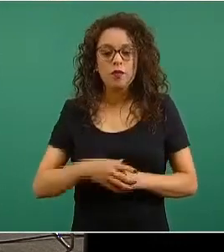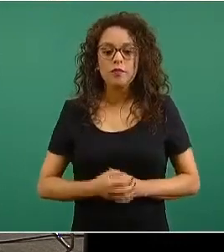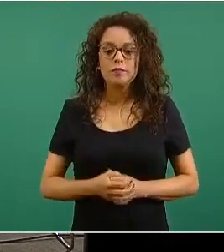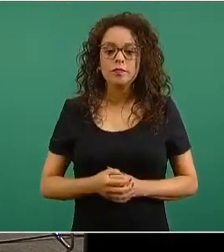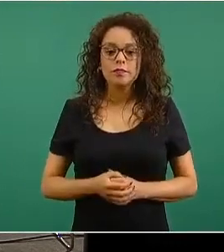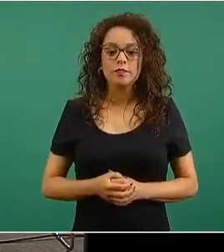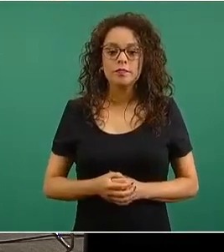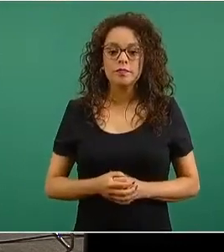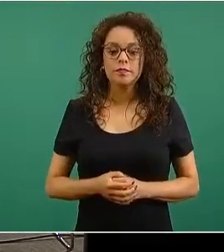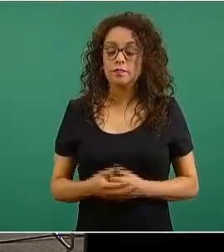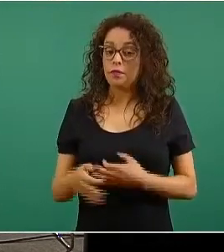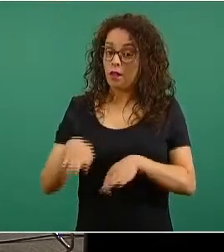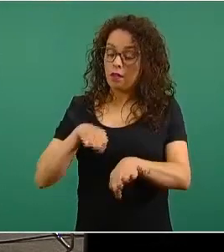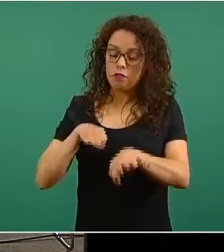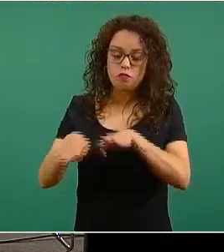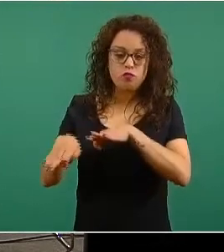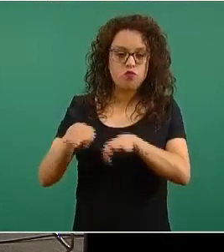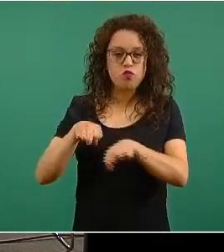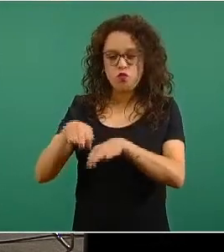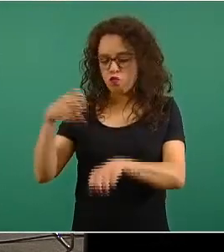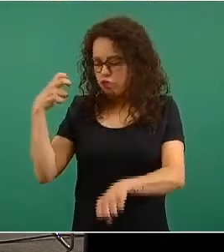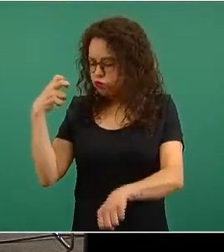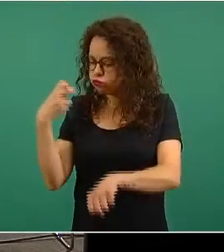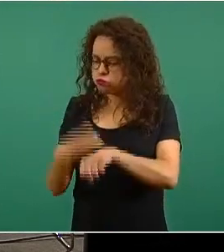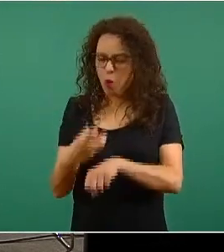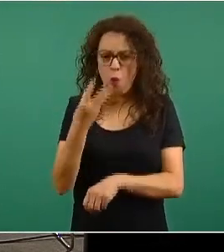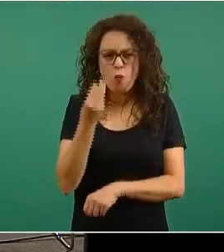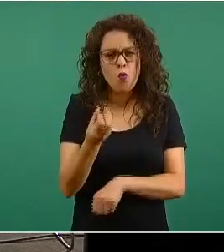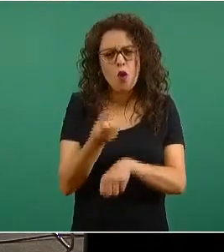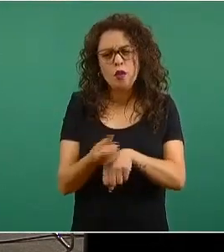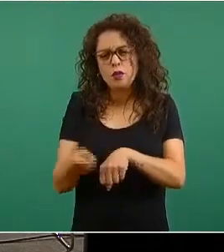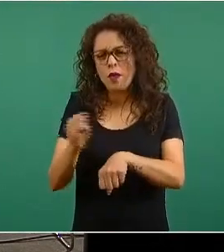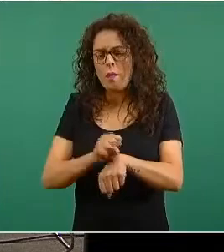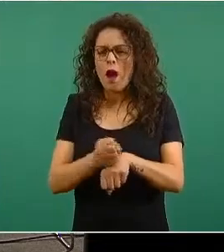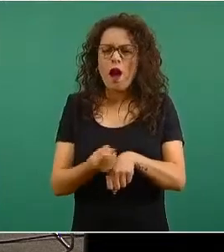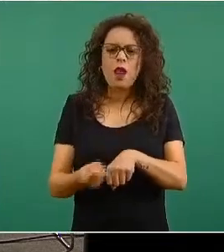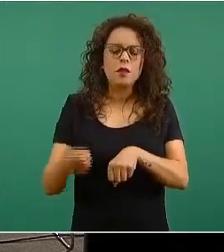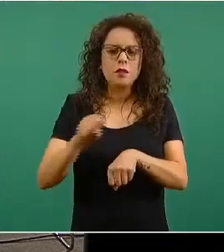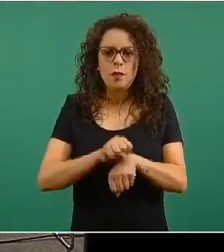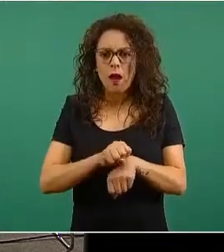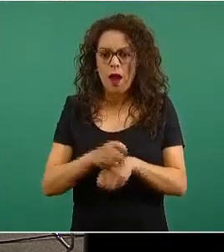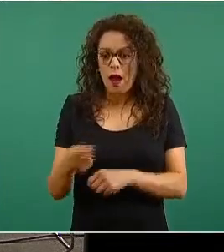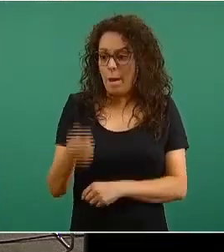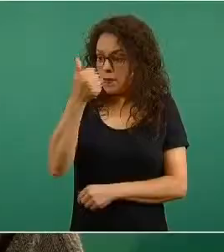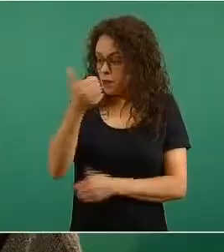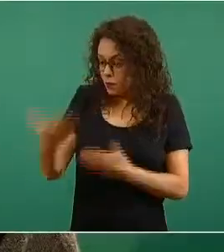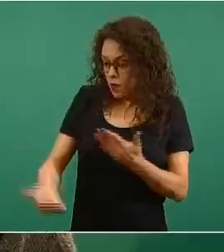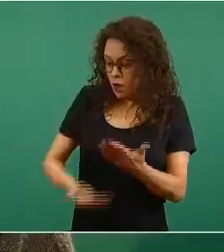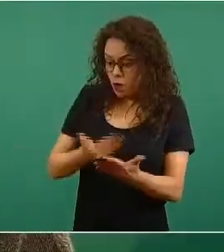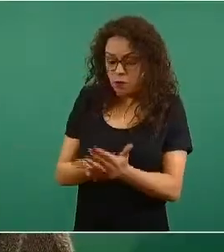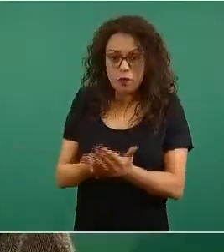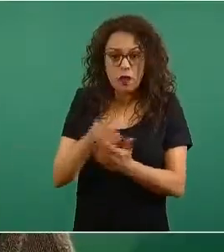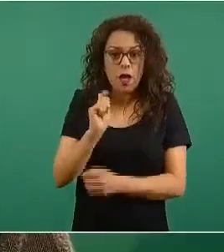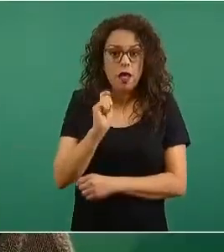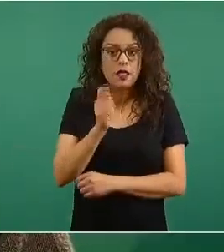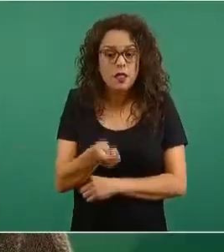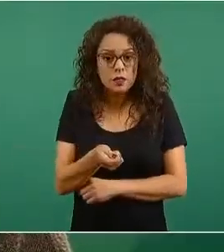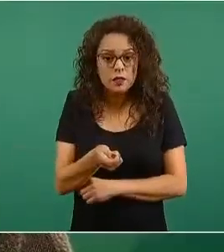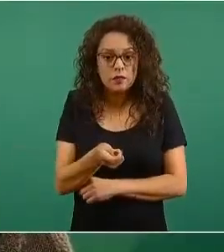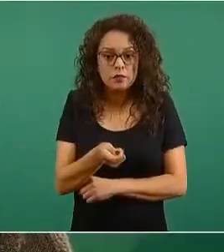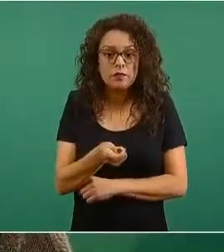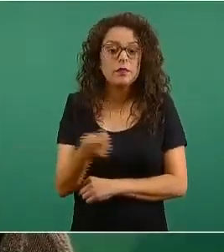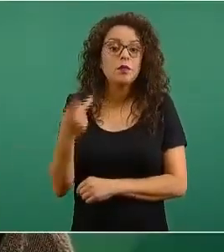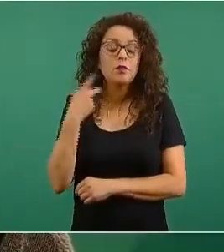ha estado trabajando por muchas semanas, no solamente con la propuesta inicial que derivó en el documento rector de la